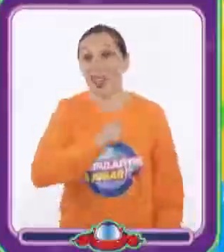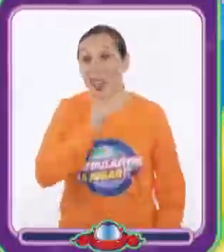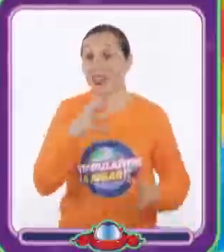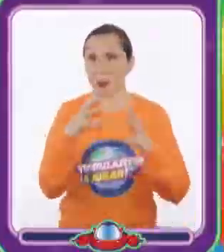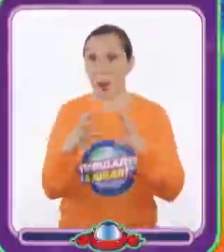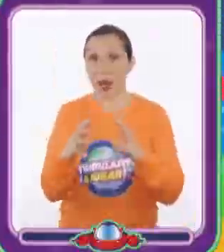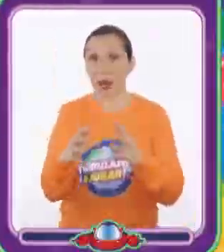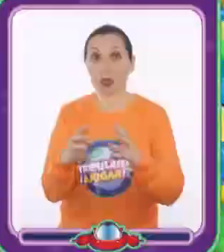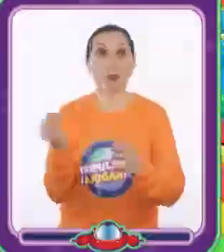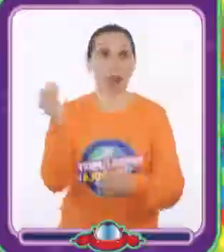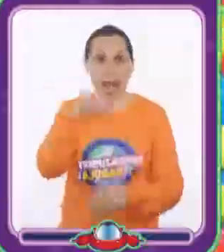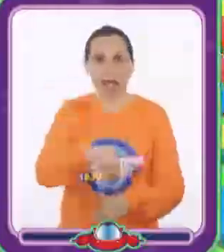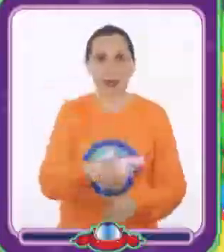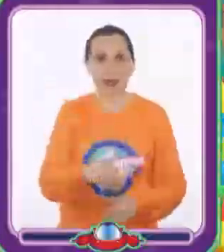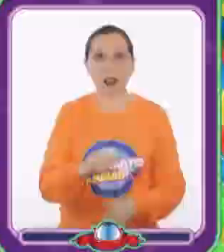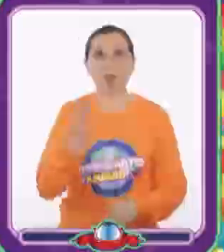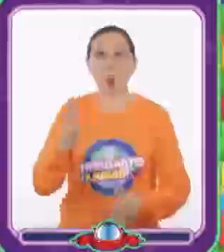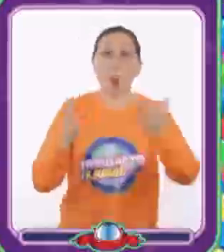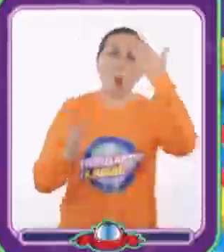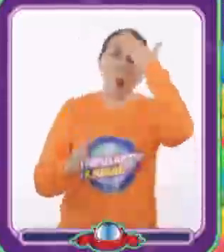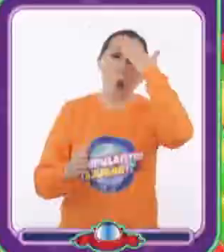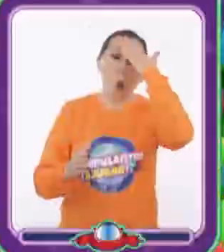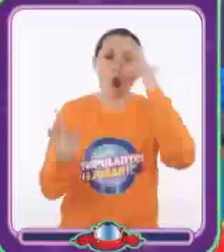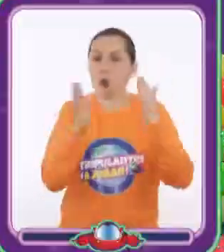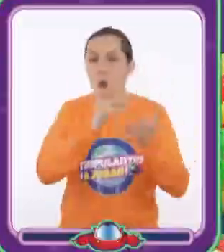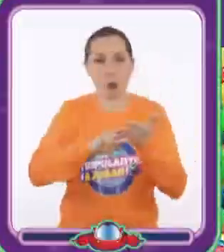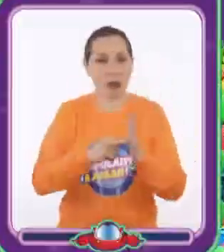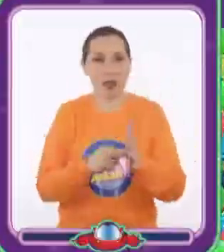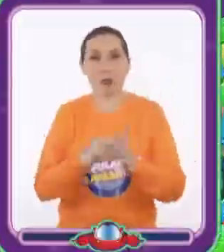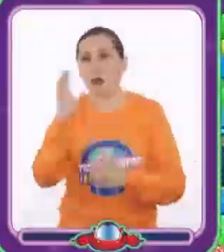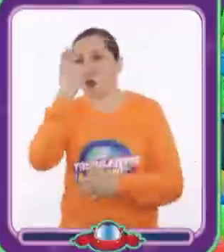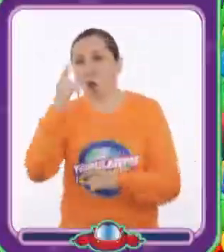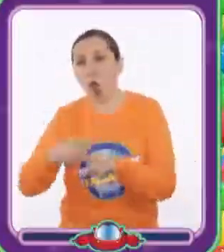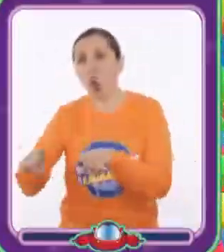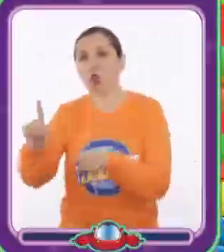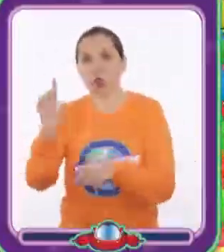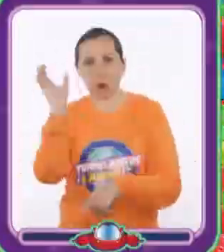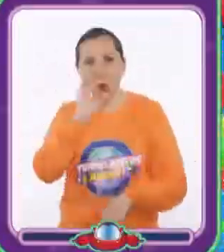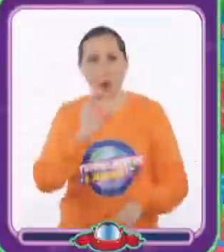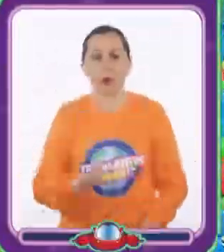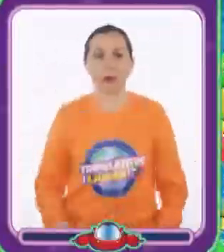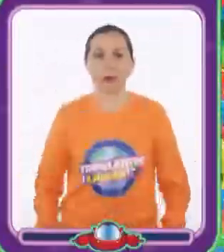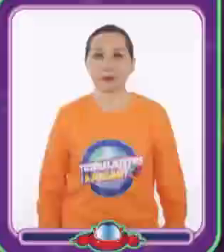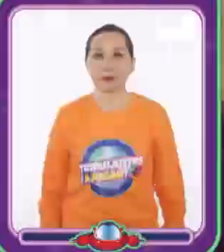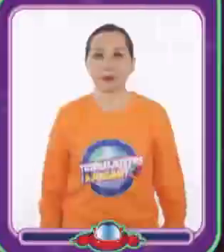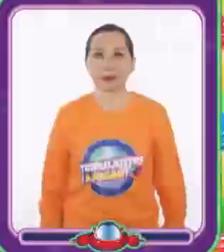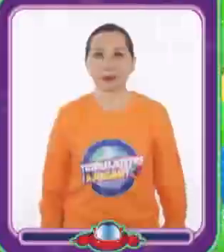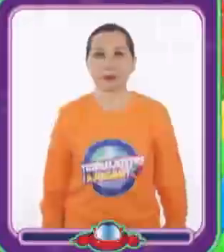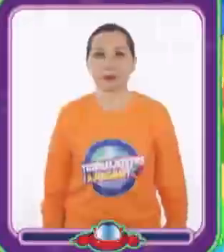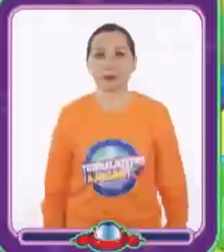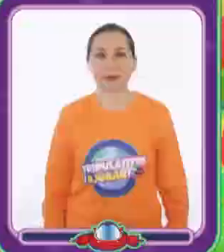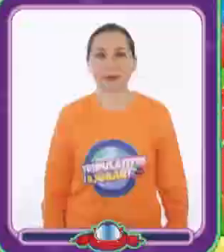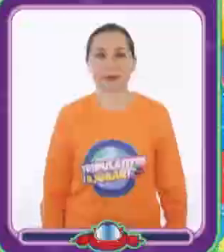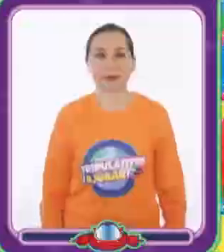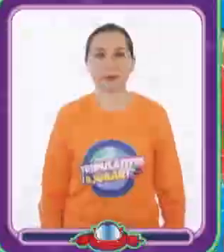¡Faltan pelotas! ¡Acá hay otra! ¡Dale, Bruno! ¡Uy! ¡No hay problema! ¡Busquemos otra!